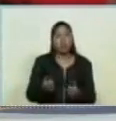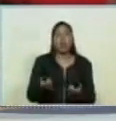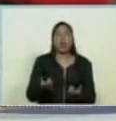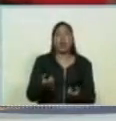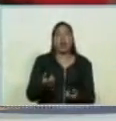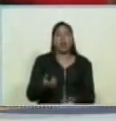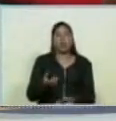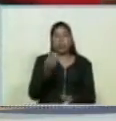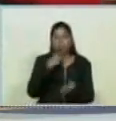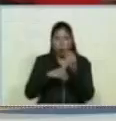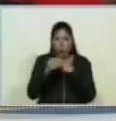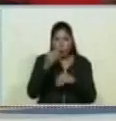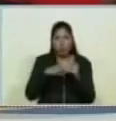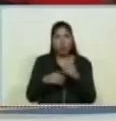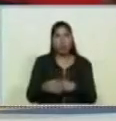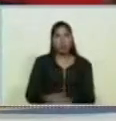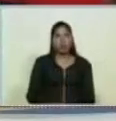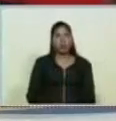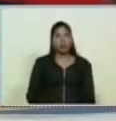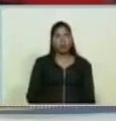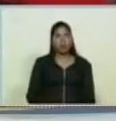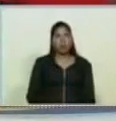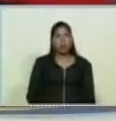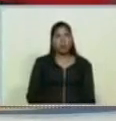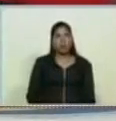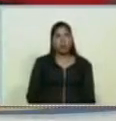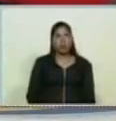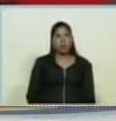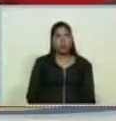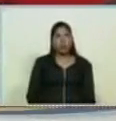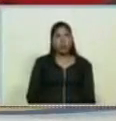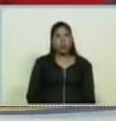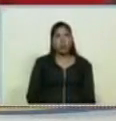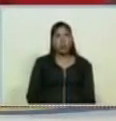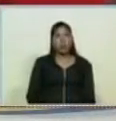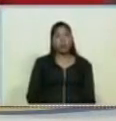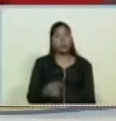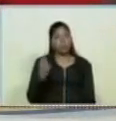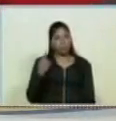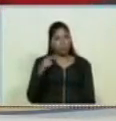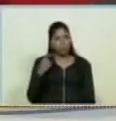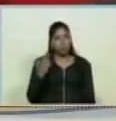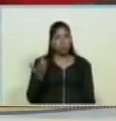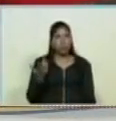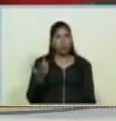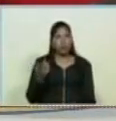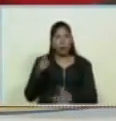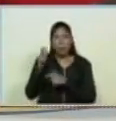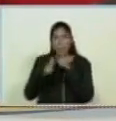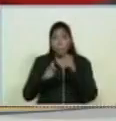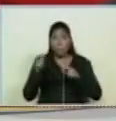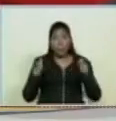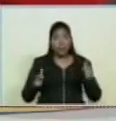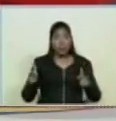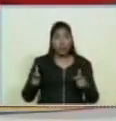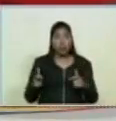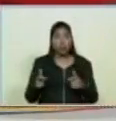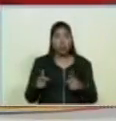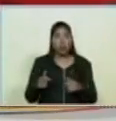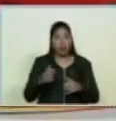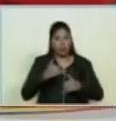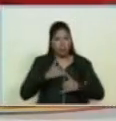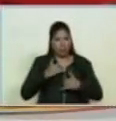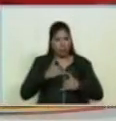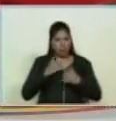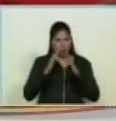Alimentación, desarrollando un esquema de caracterización y de complemento con las personas que producen desde su casa, para que